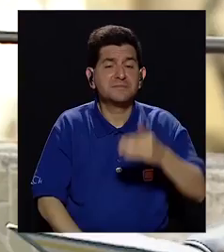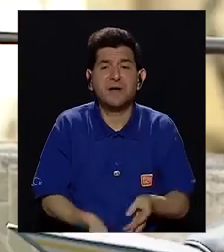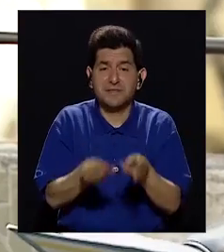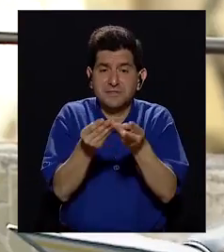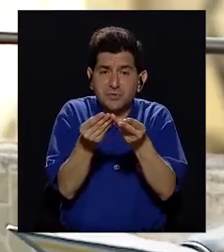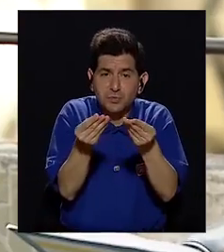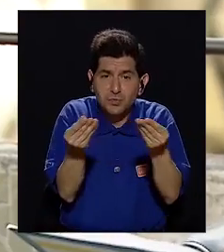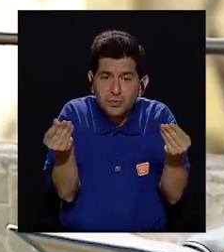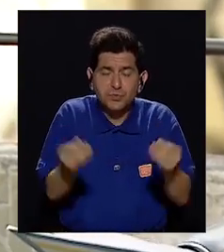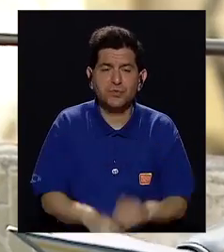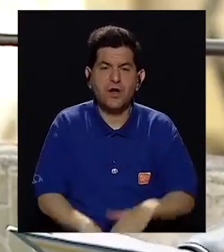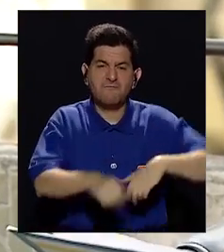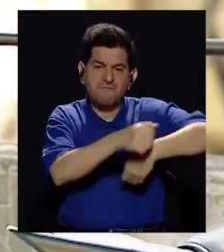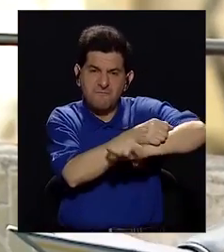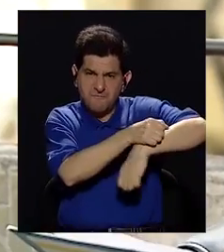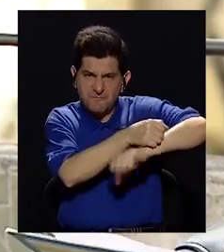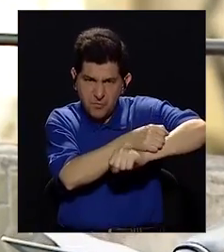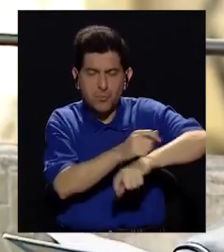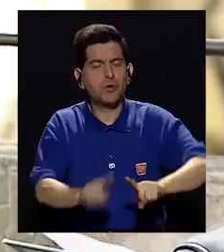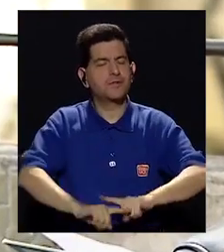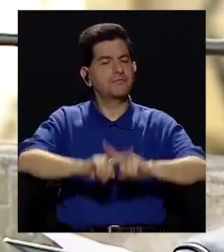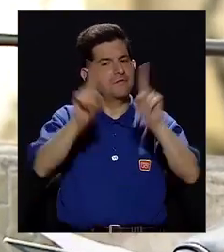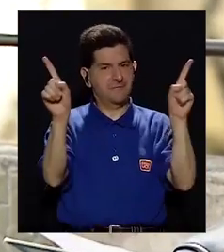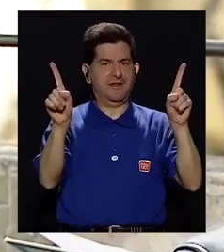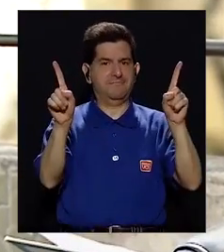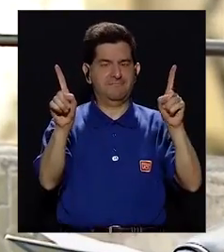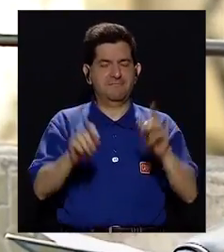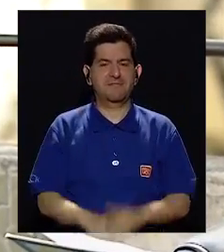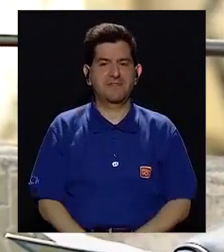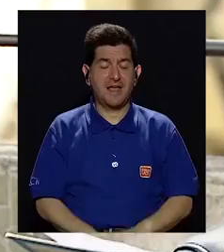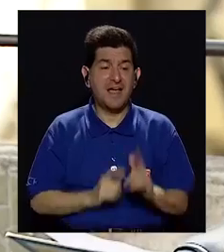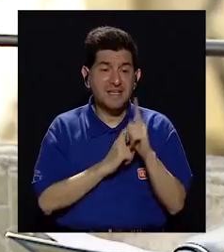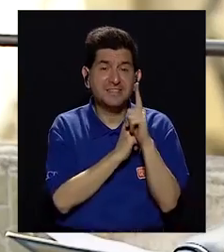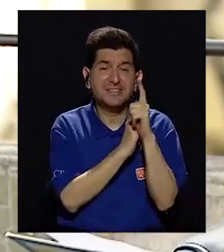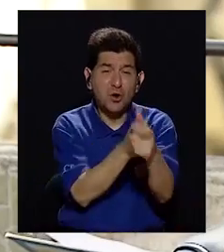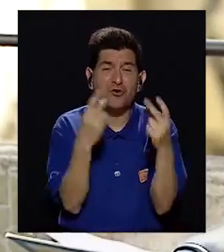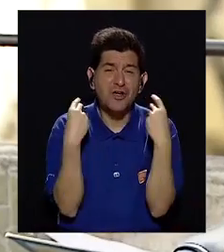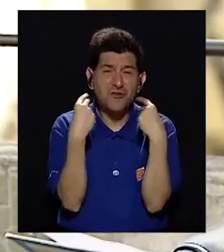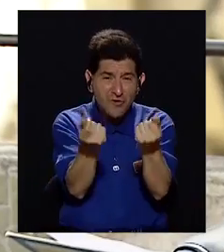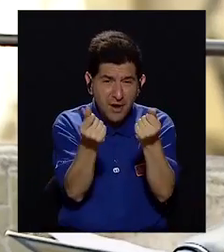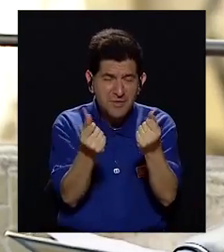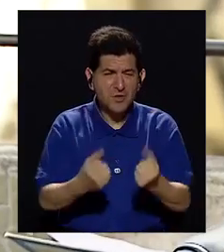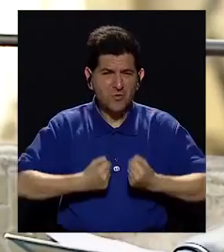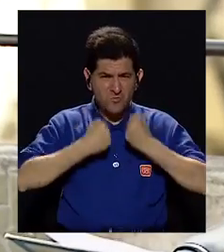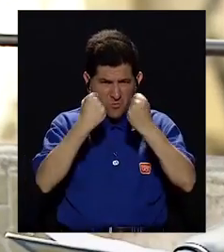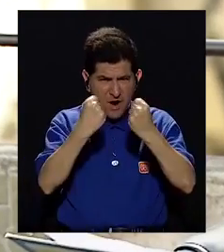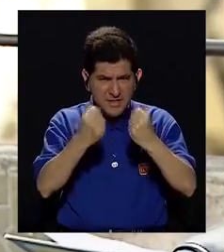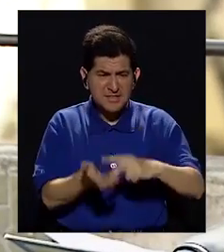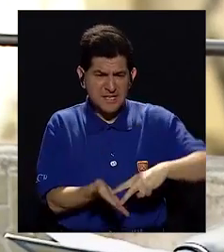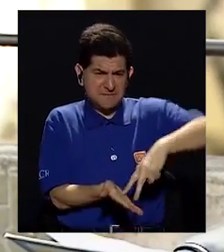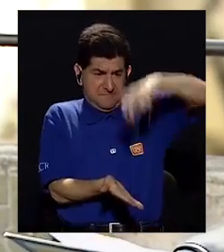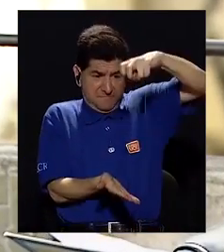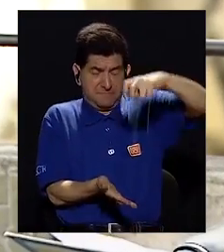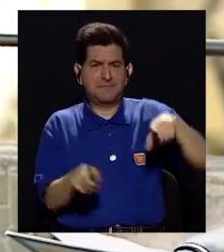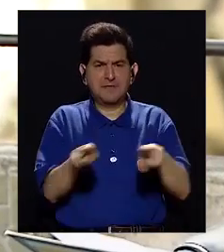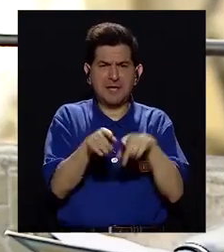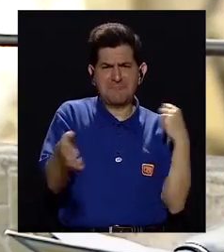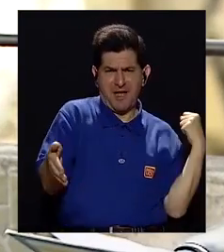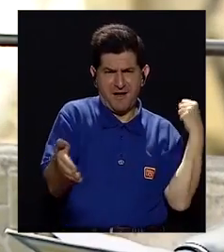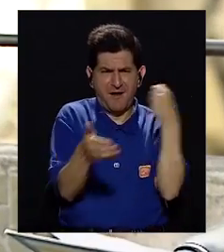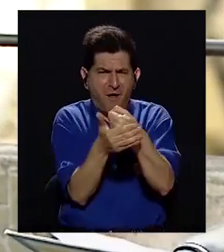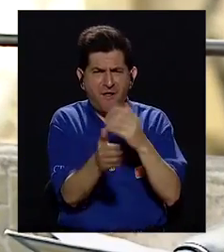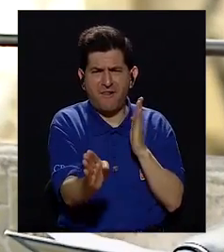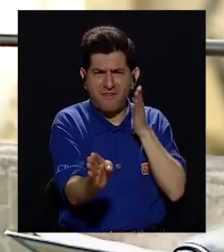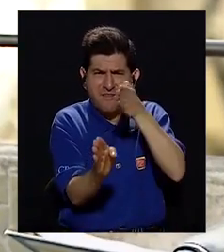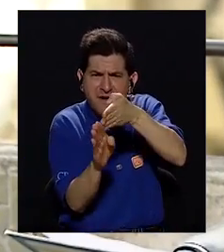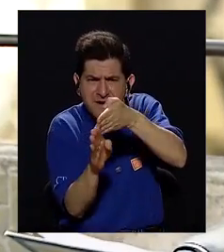desgaste. El fútbol sí es diferente por lo que hablamos, ya es correr más rápido, más intenso, pegar brincos y además se reciben